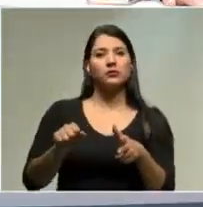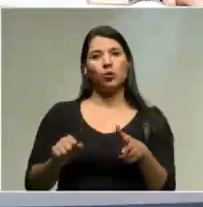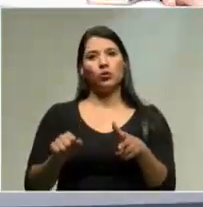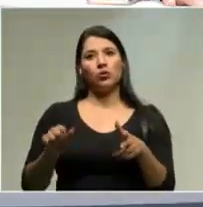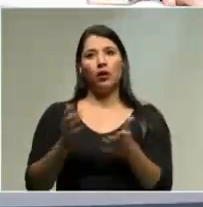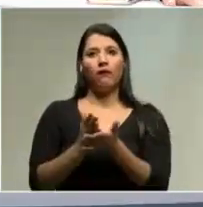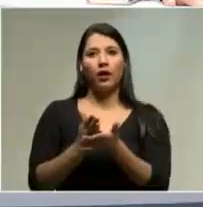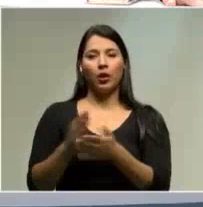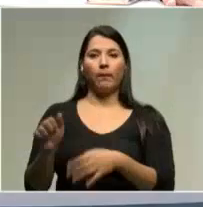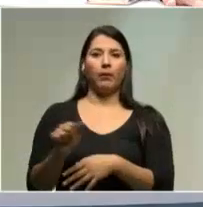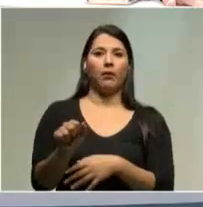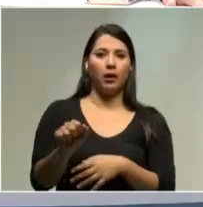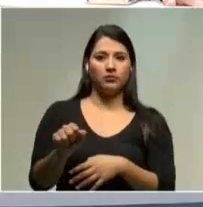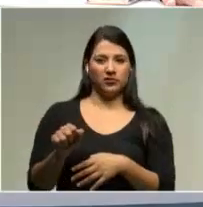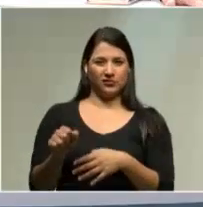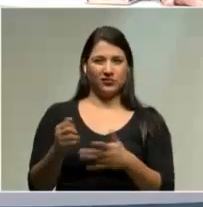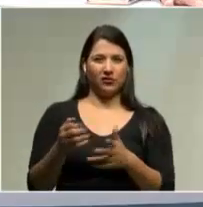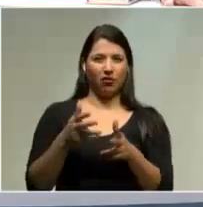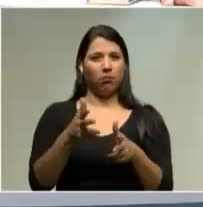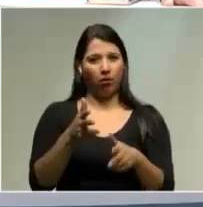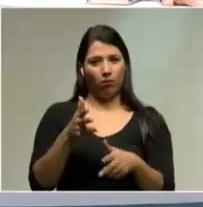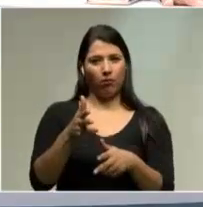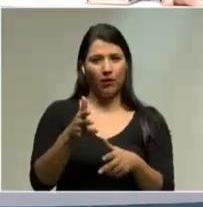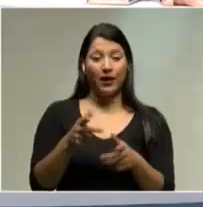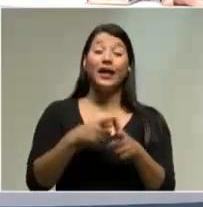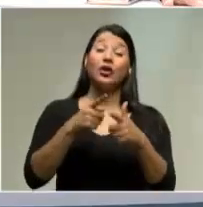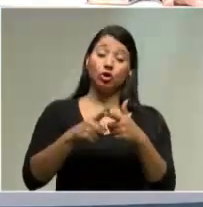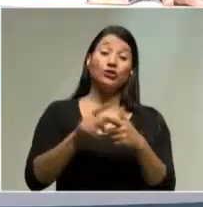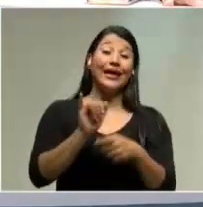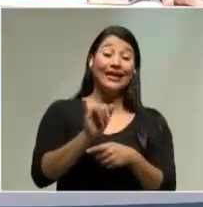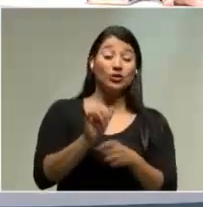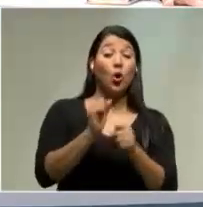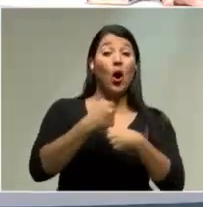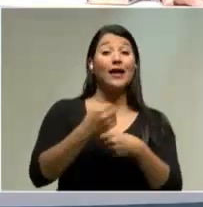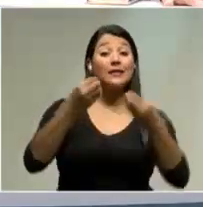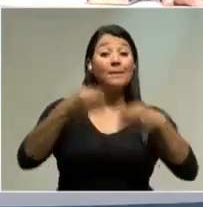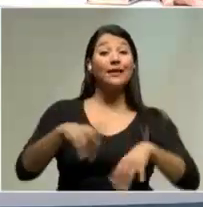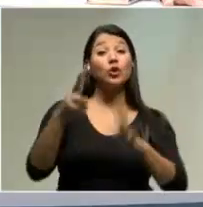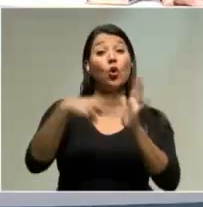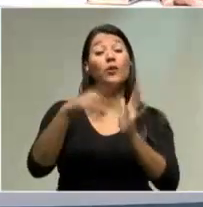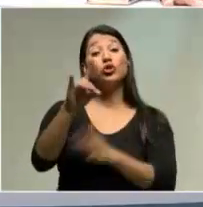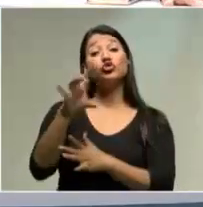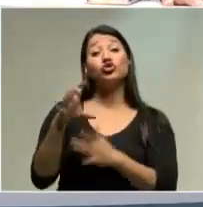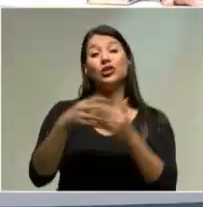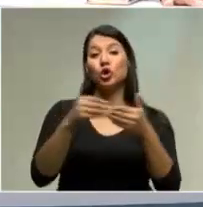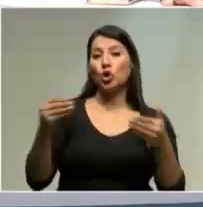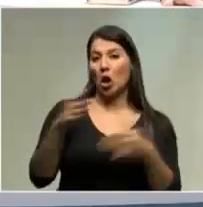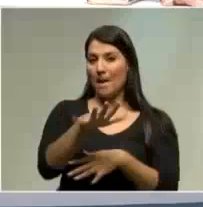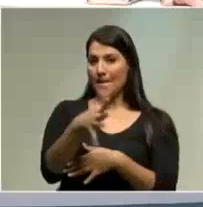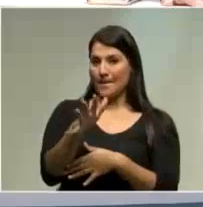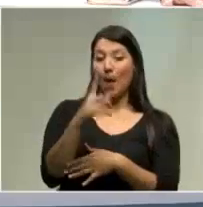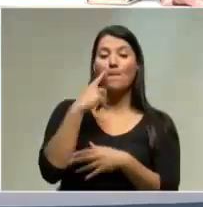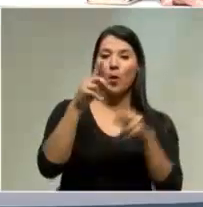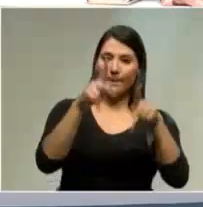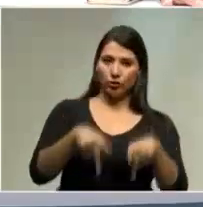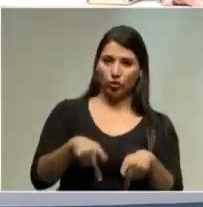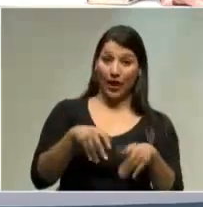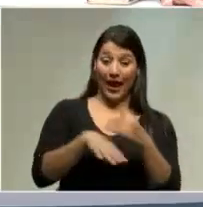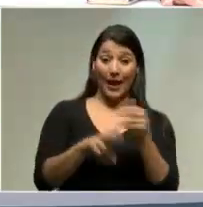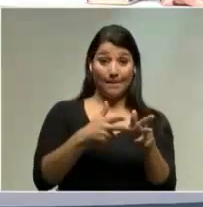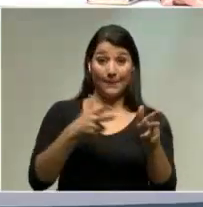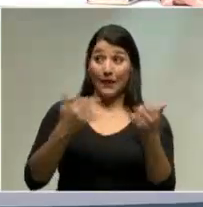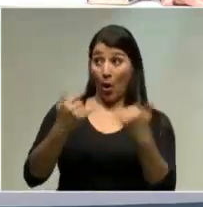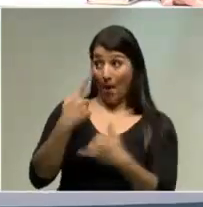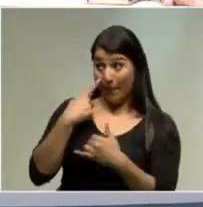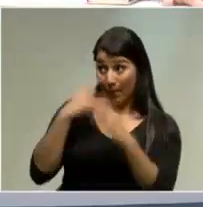Esa situación hace que los costarricenses perdamos $2.800 aproximadamente por persona en las presas. Vamos a ver el